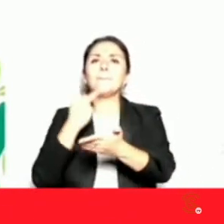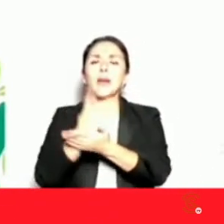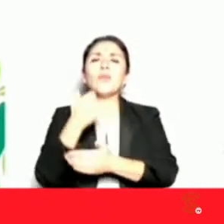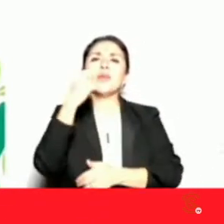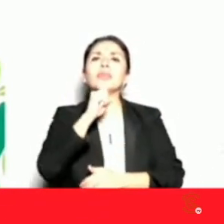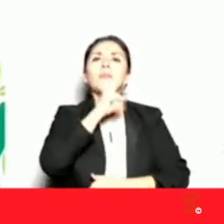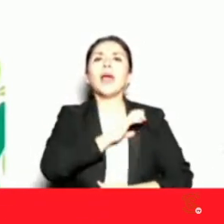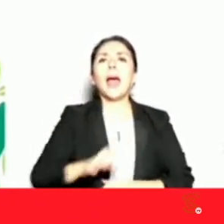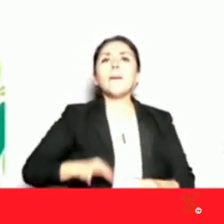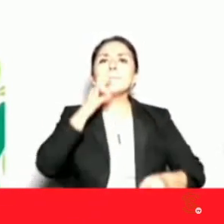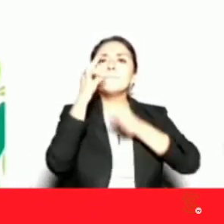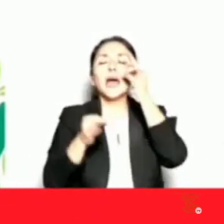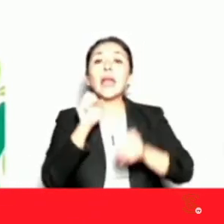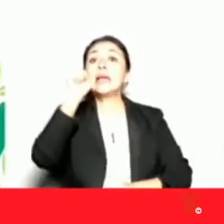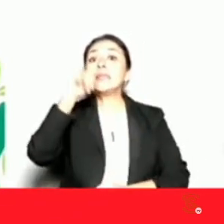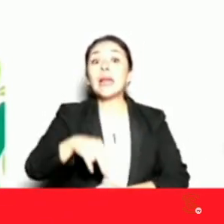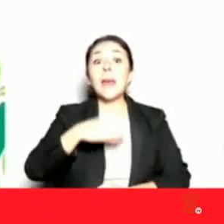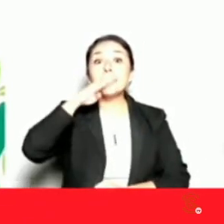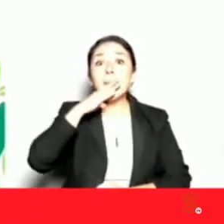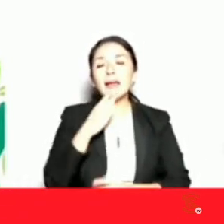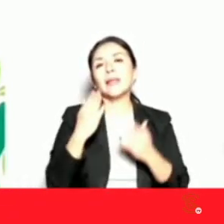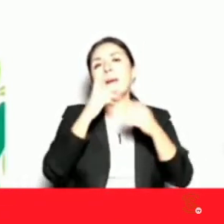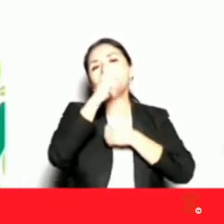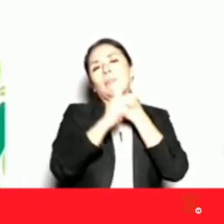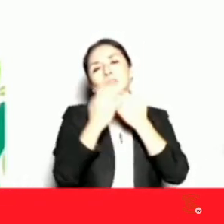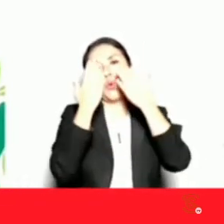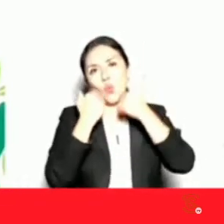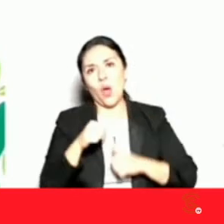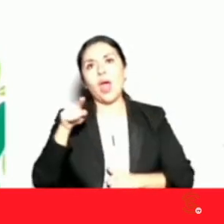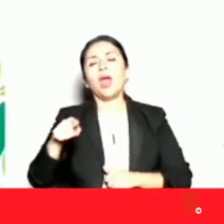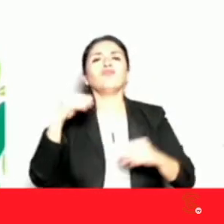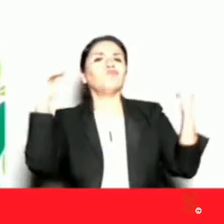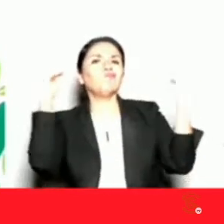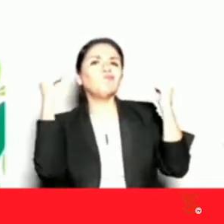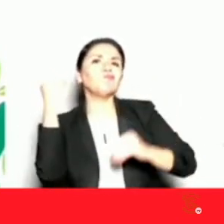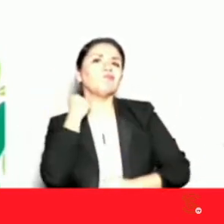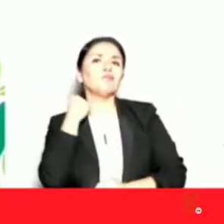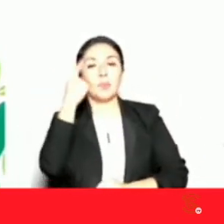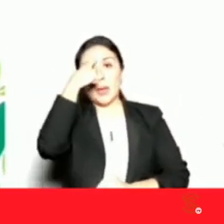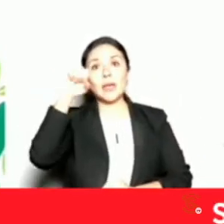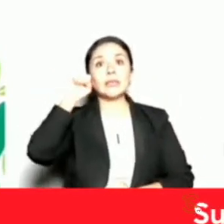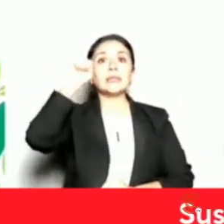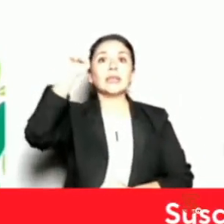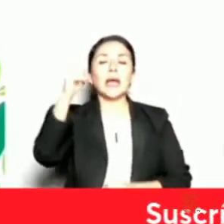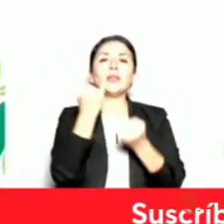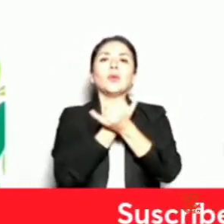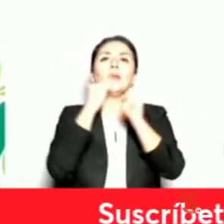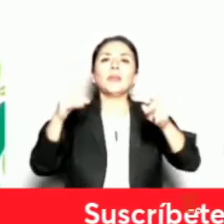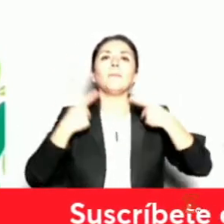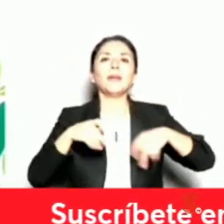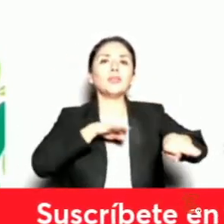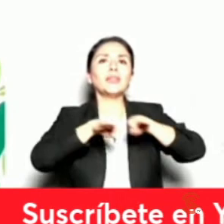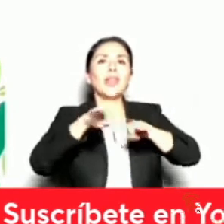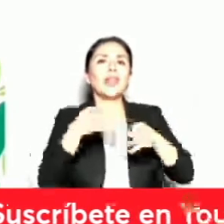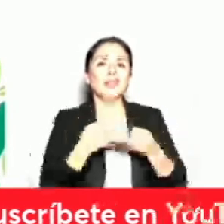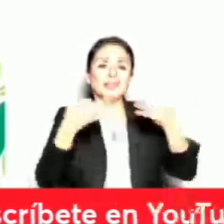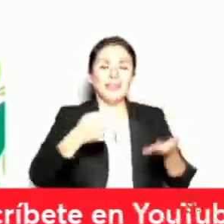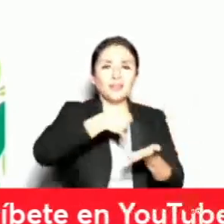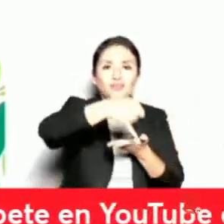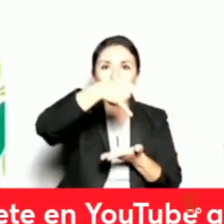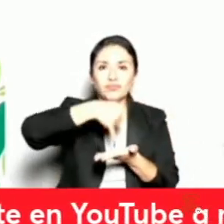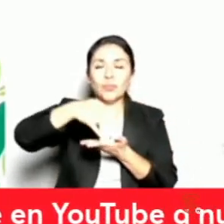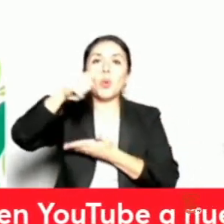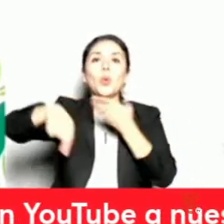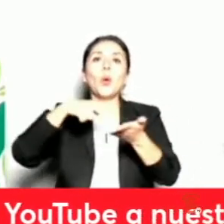de la campaña nacional Sin Maíz No Hay País. Ha trabajado en el litigio estratégico del Sindicato Independiente de Trabajadores Agrícolas en San Quintín,